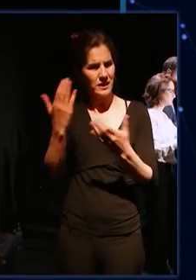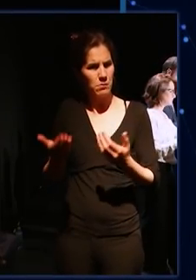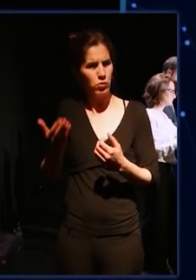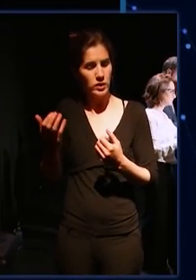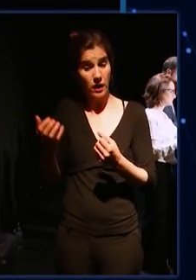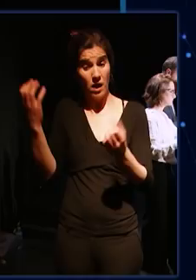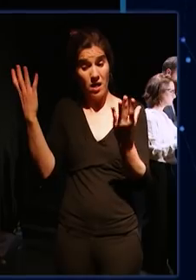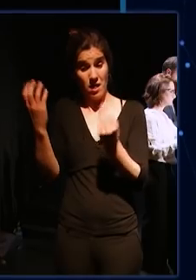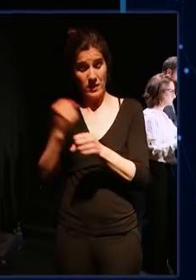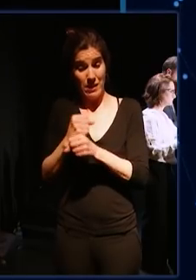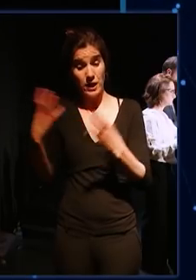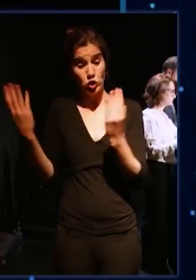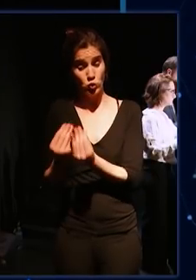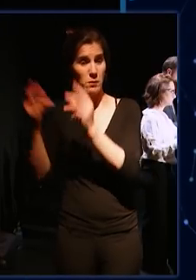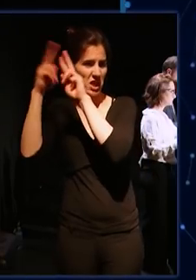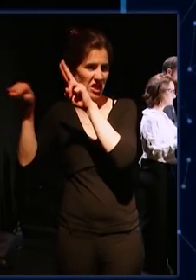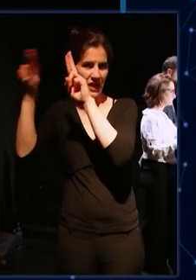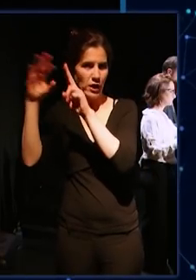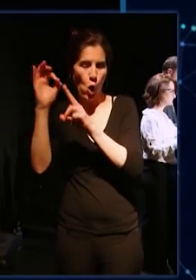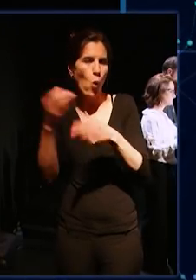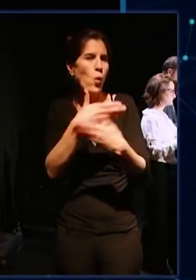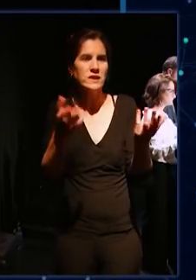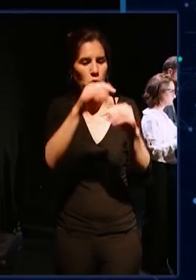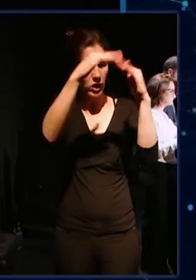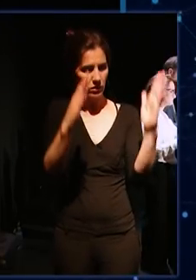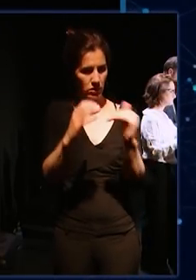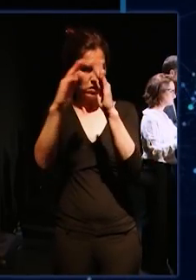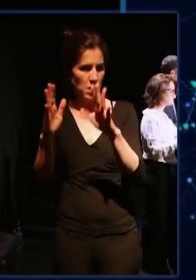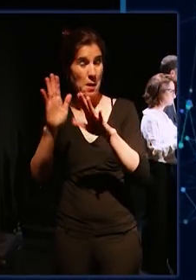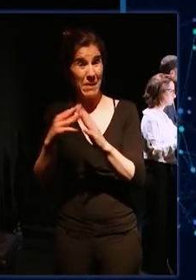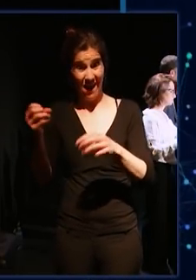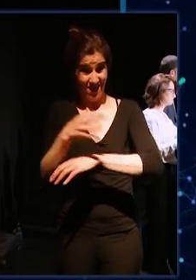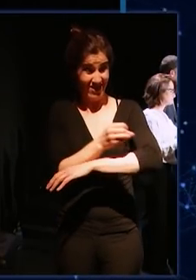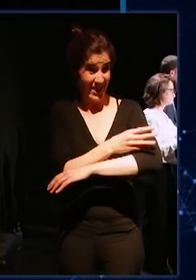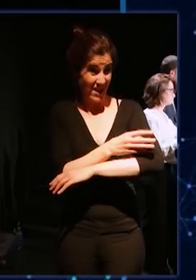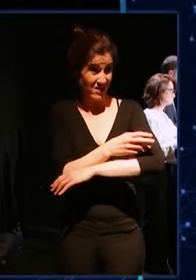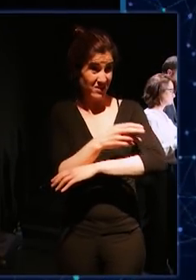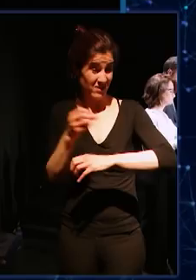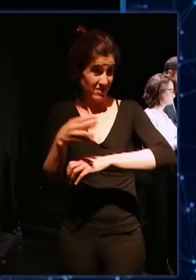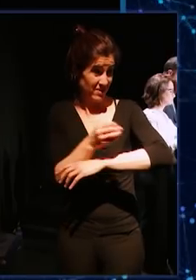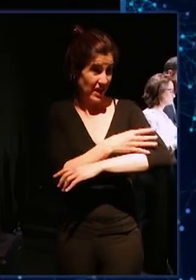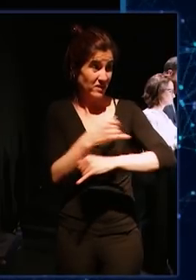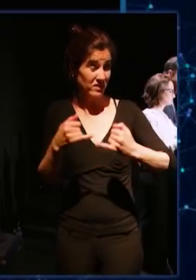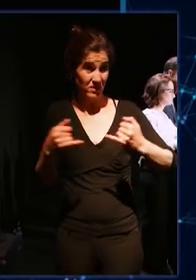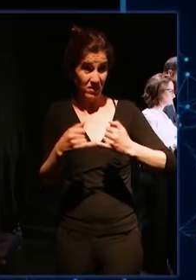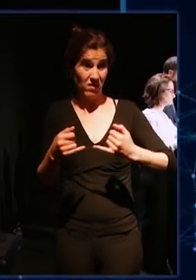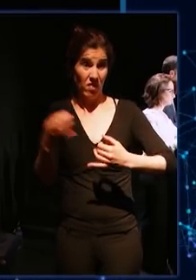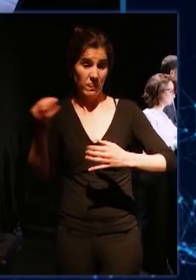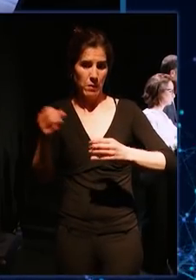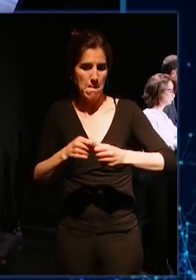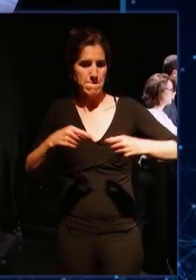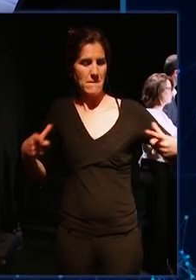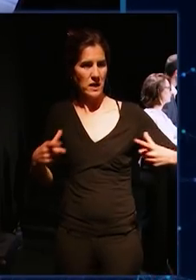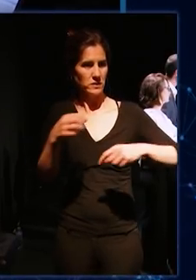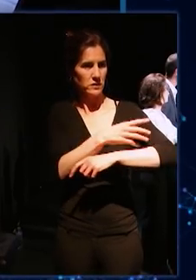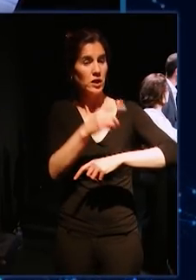que se ocupe de esto, para que aumenten las frecuencias de los trenes de la línea R2, los buses